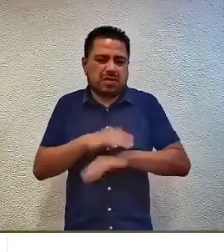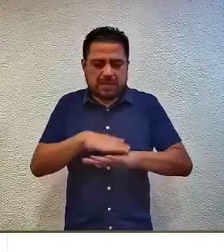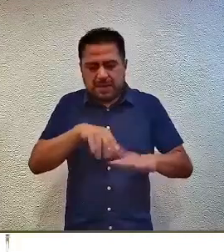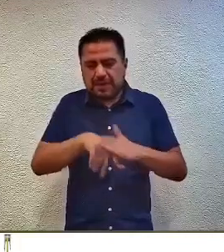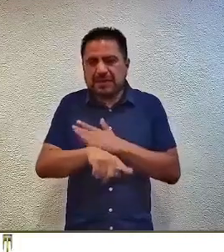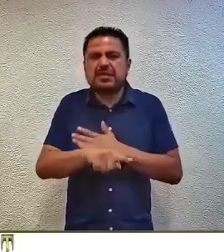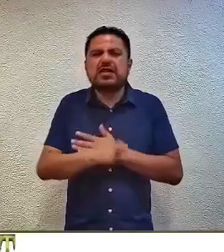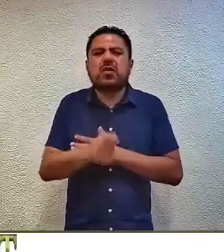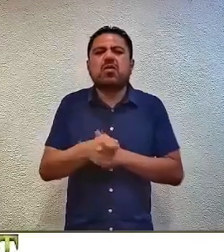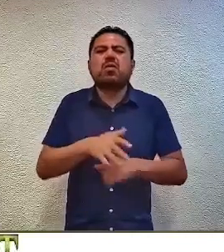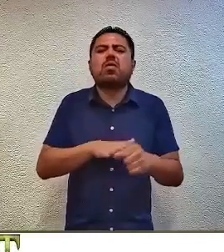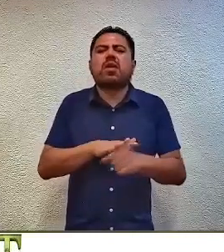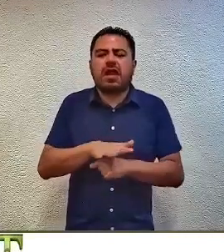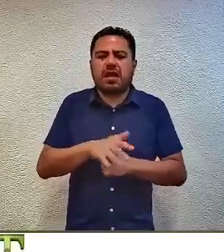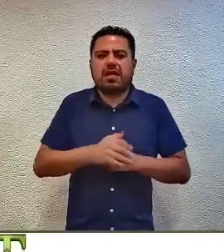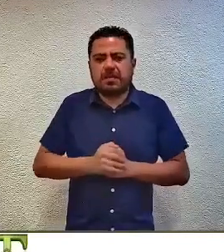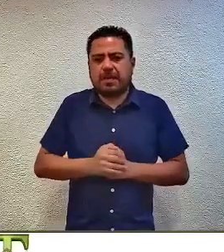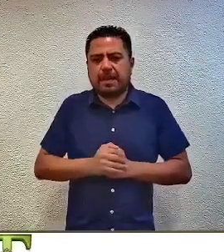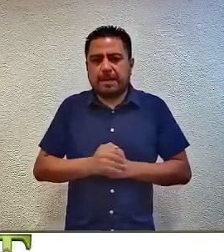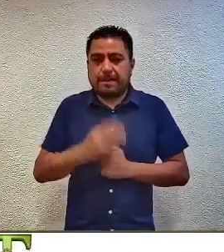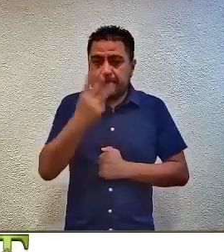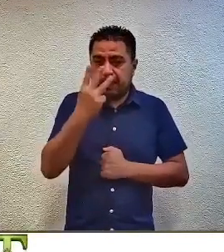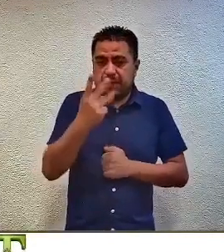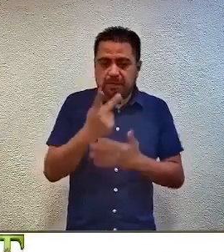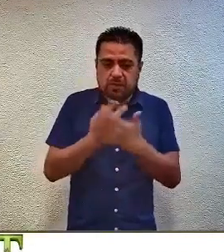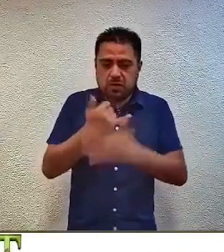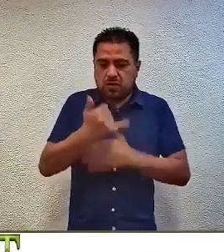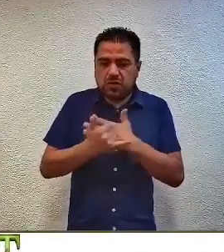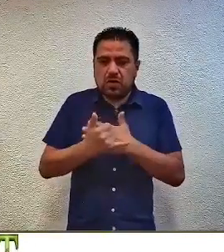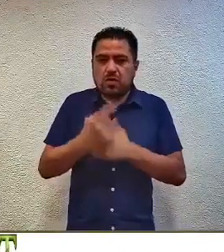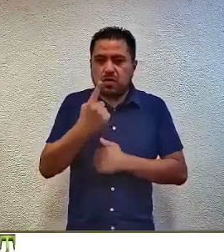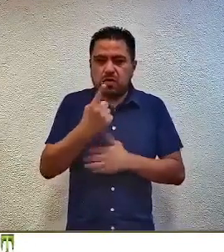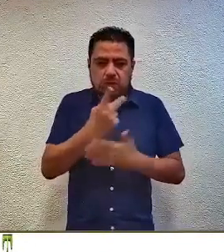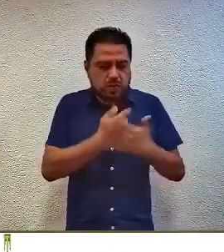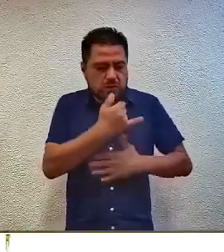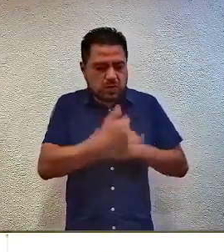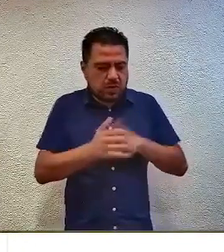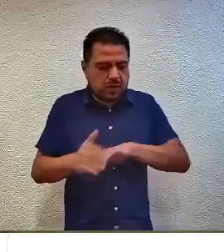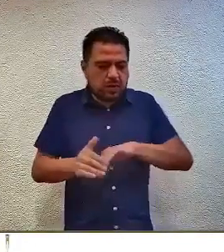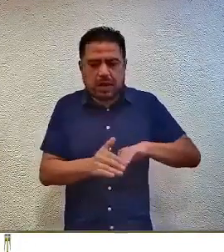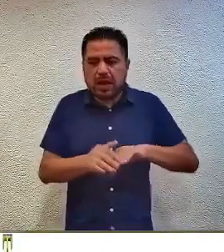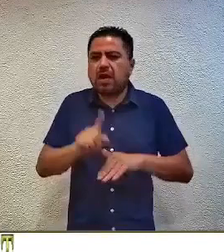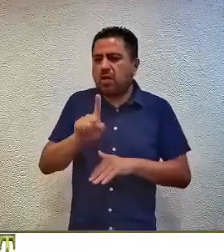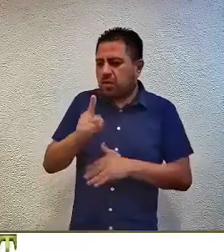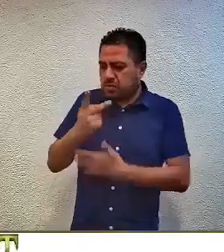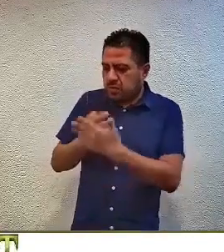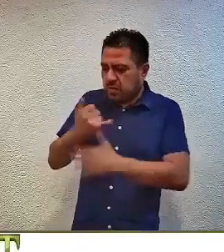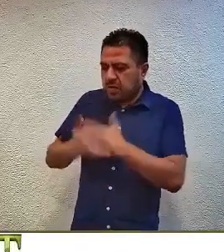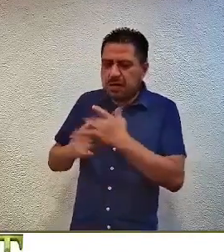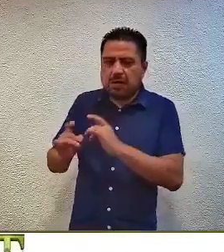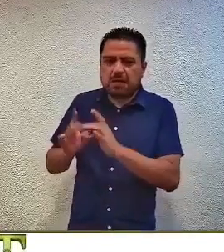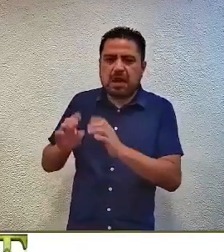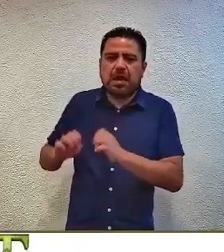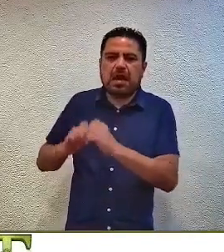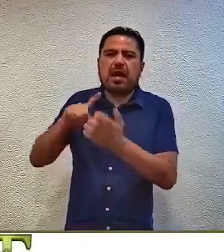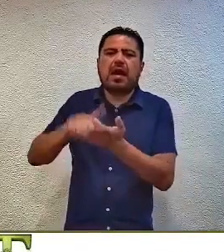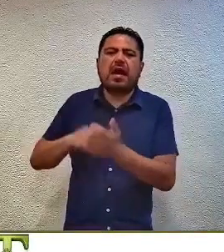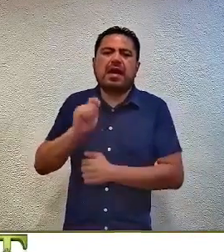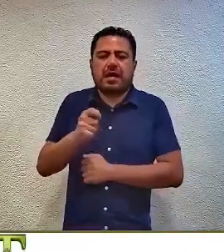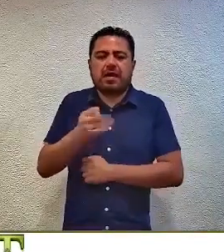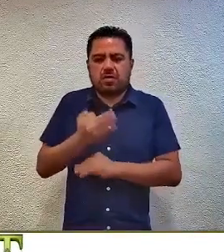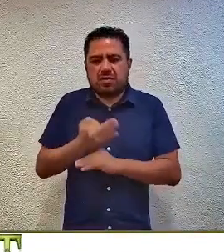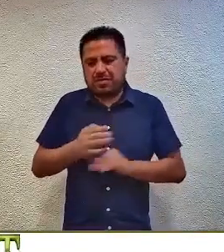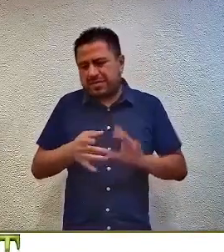la presente sesión corresponden a 3 proyectos de resolución, un proyecto de laudo y un proyecto de resolución de incidente de excusa, los cuales a